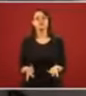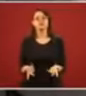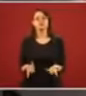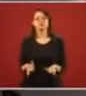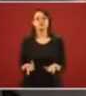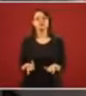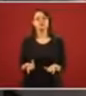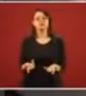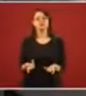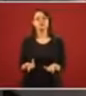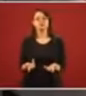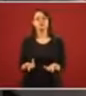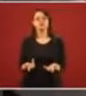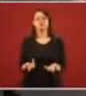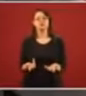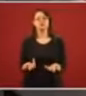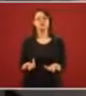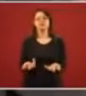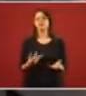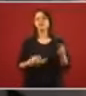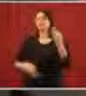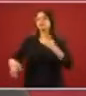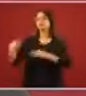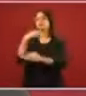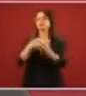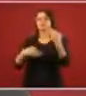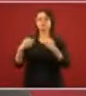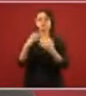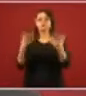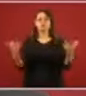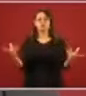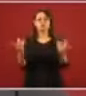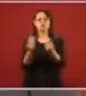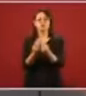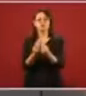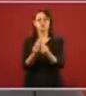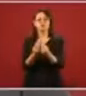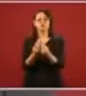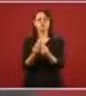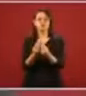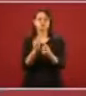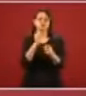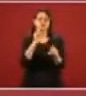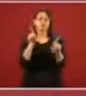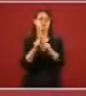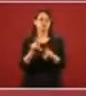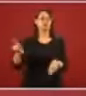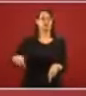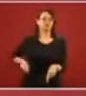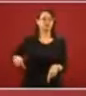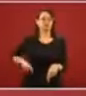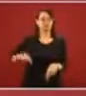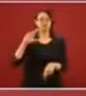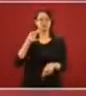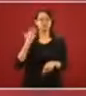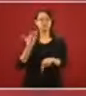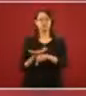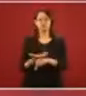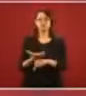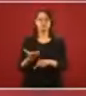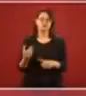procurar entre todos, y desde luego el gobierno es el principal